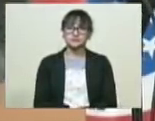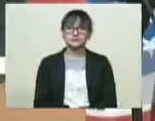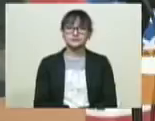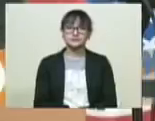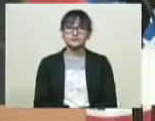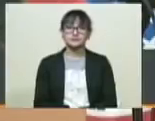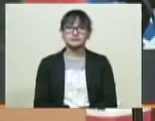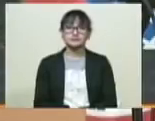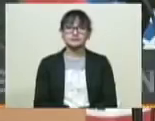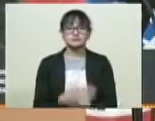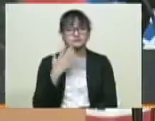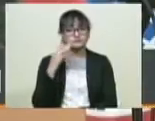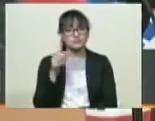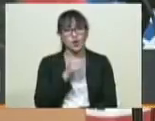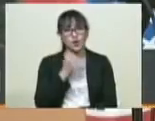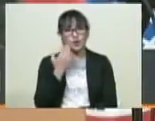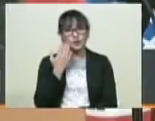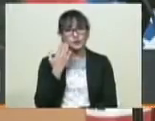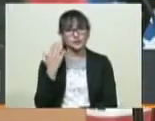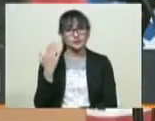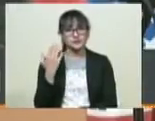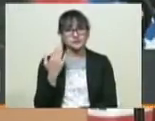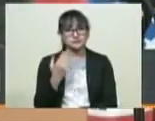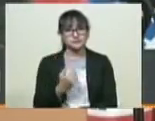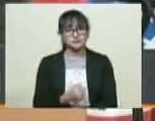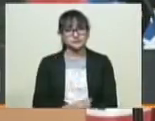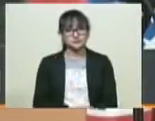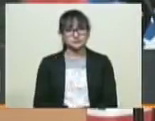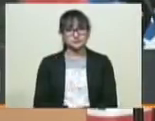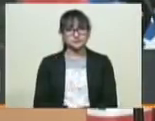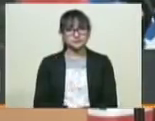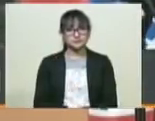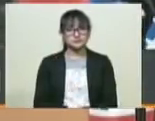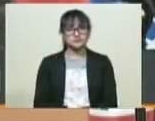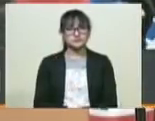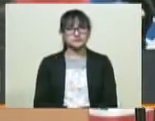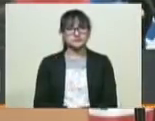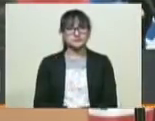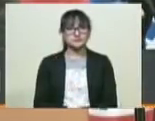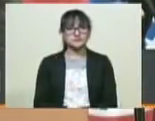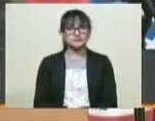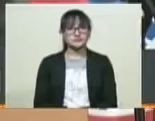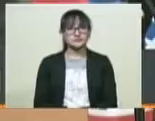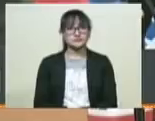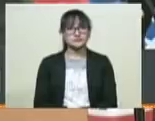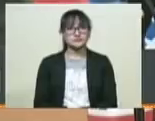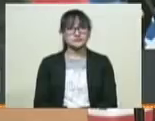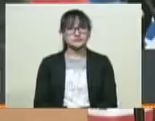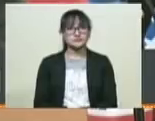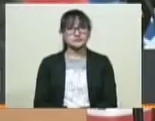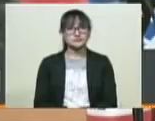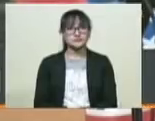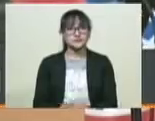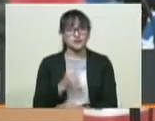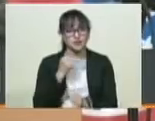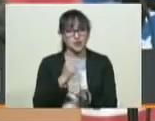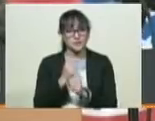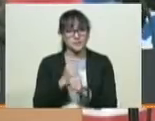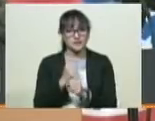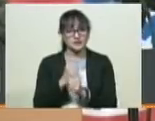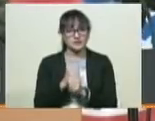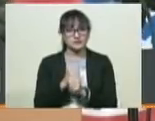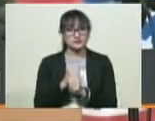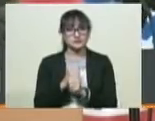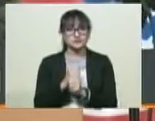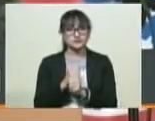pudimos detectar que se encuentra involucrada igualmente en la operación Gedeón 1,